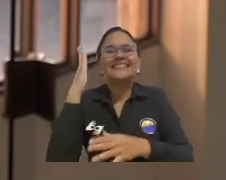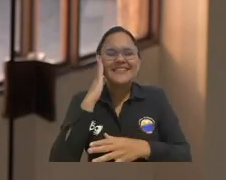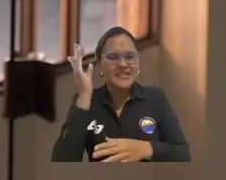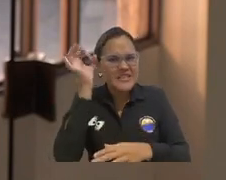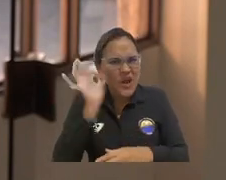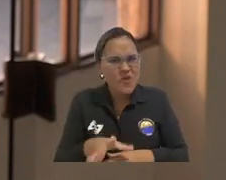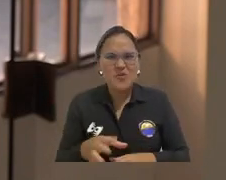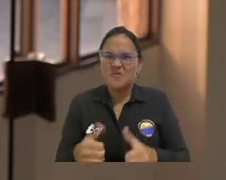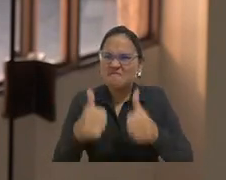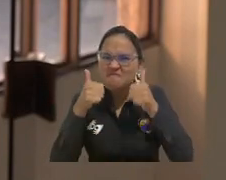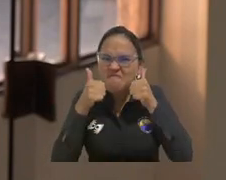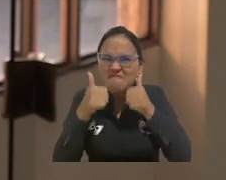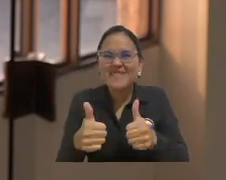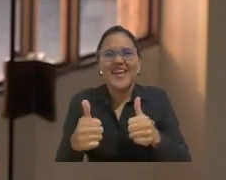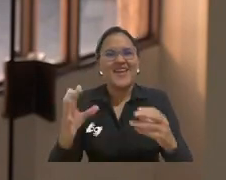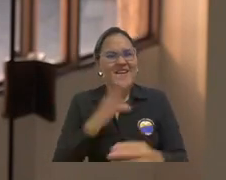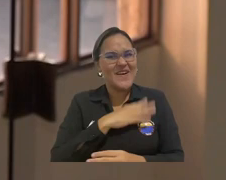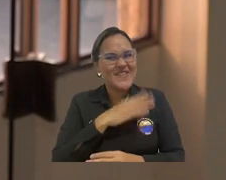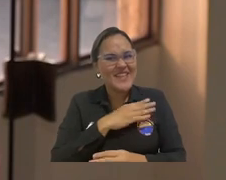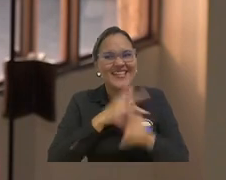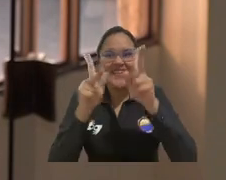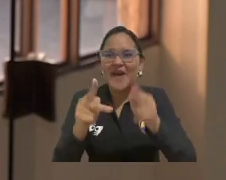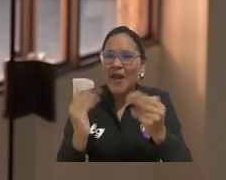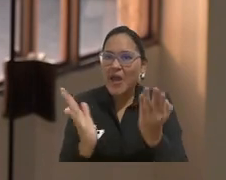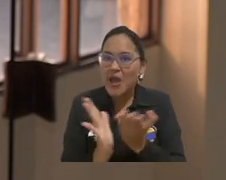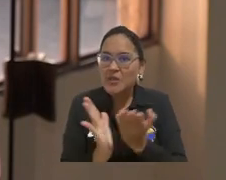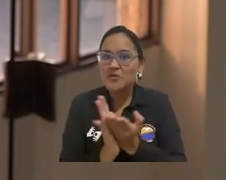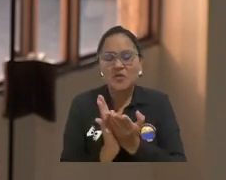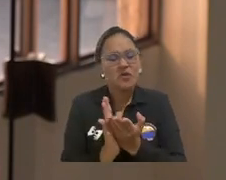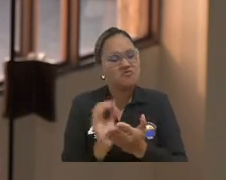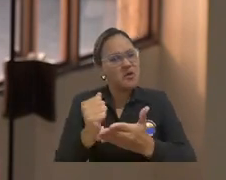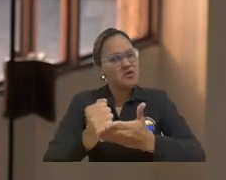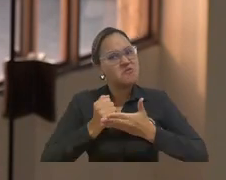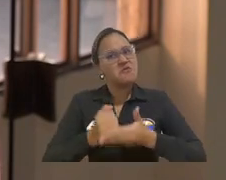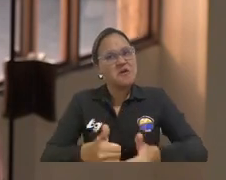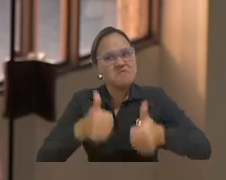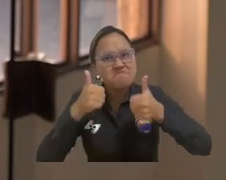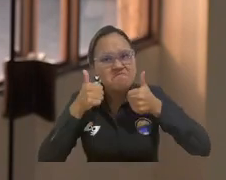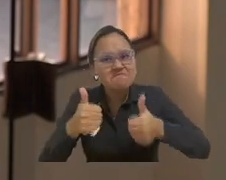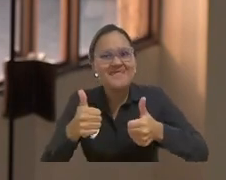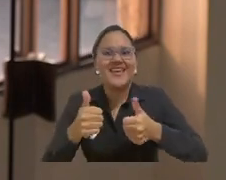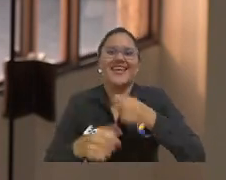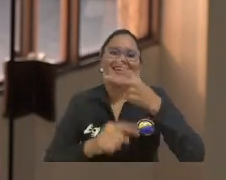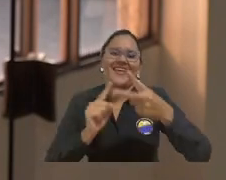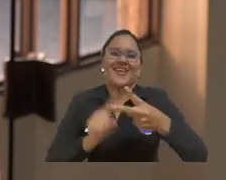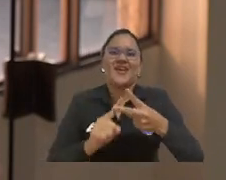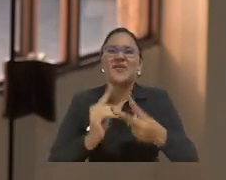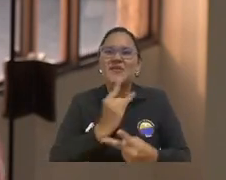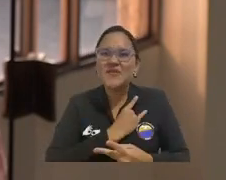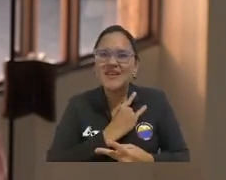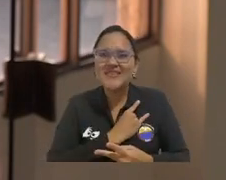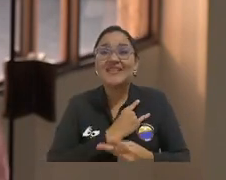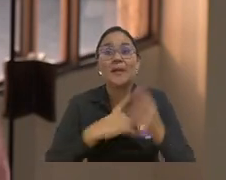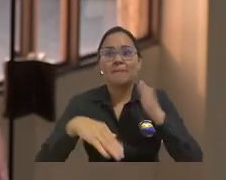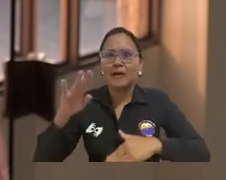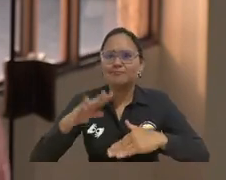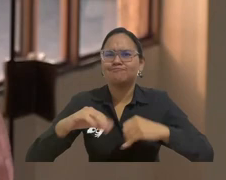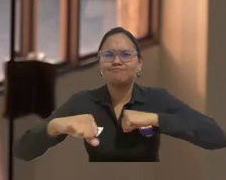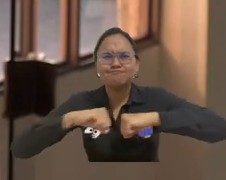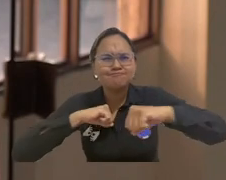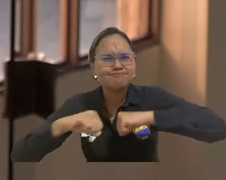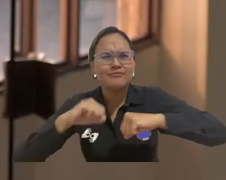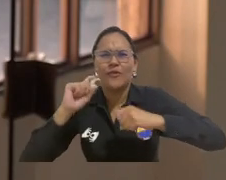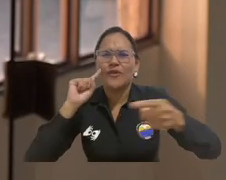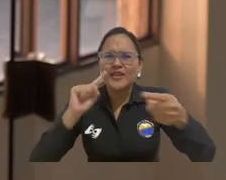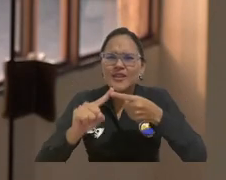va a ser provechoso para los estudiantes, para su formación profesional, para la universidad que busca espacios